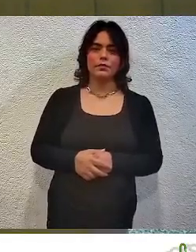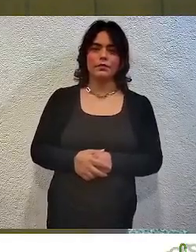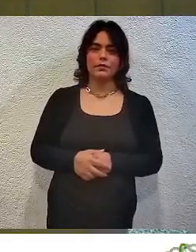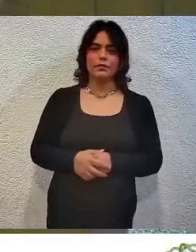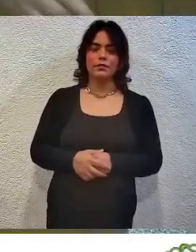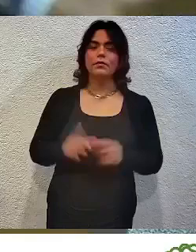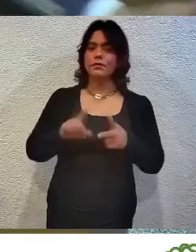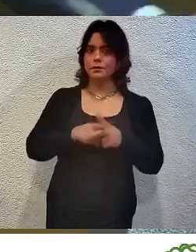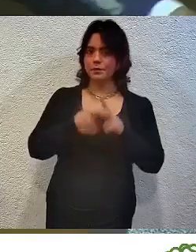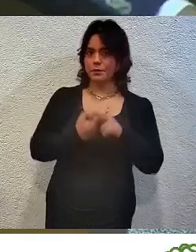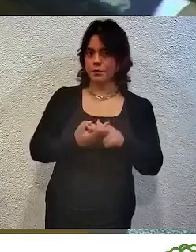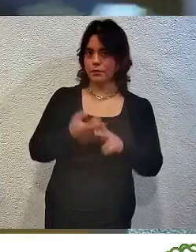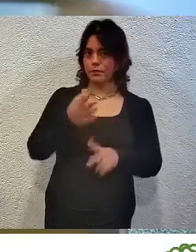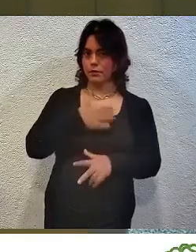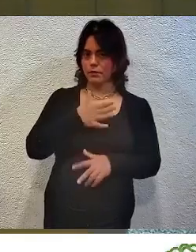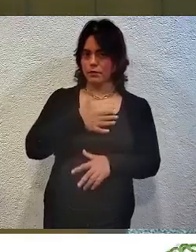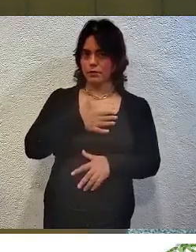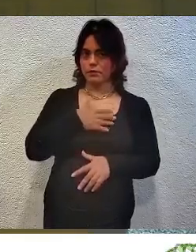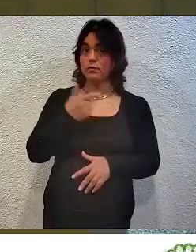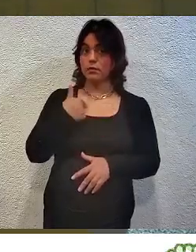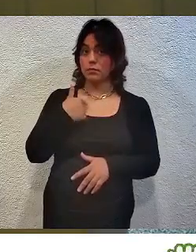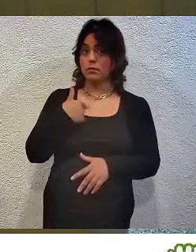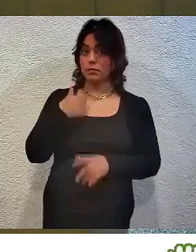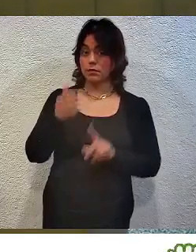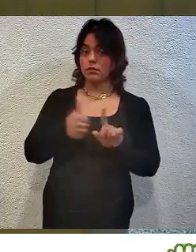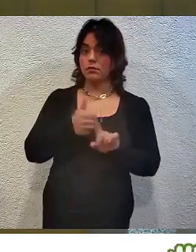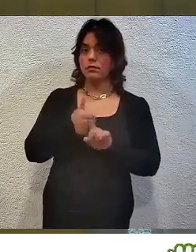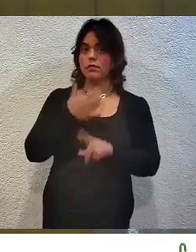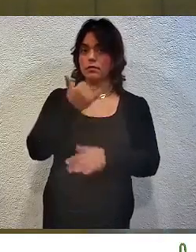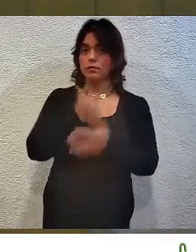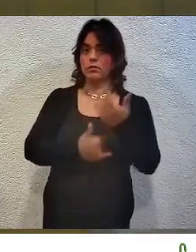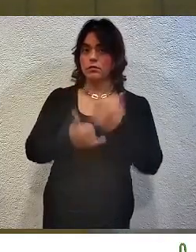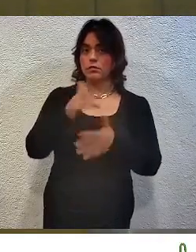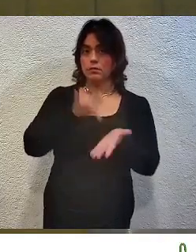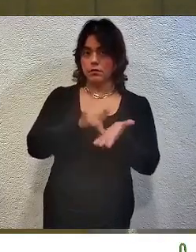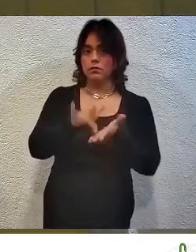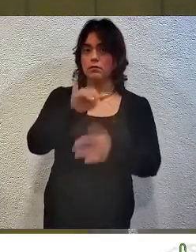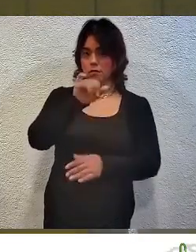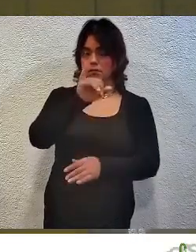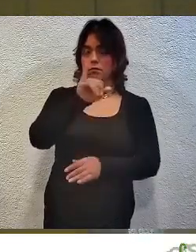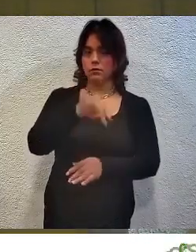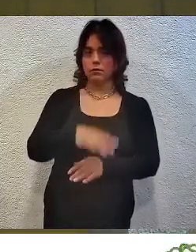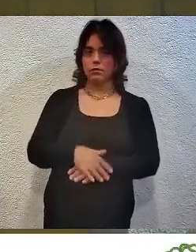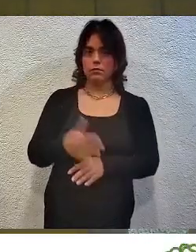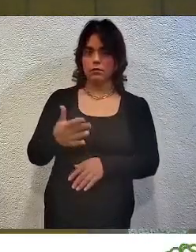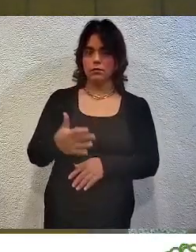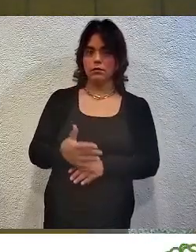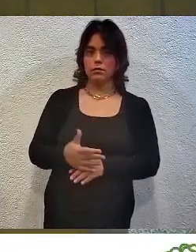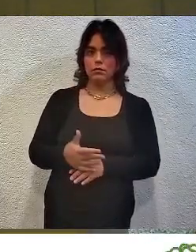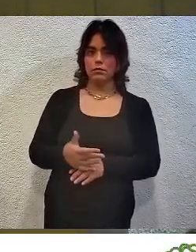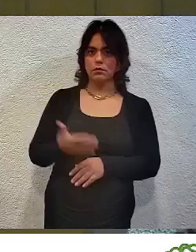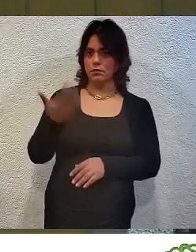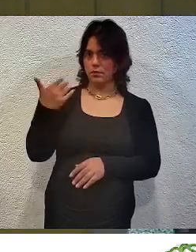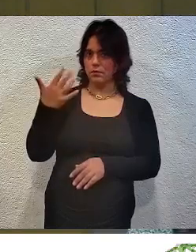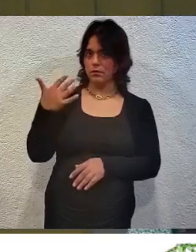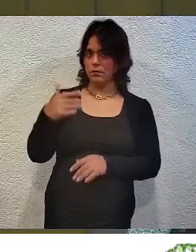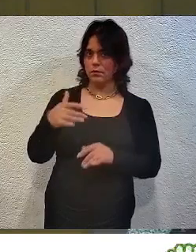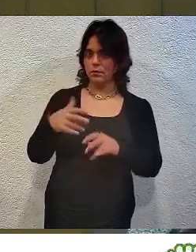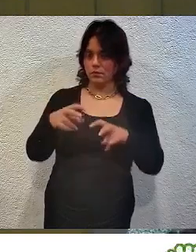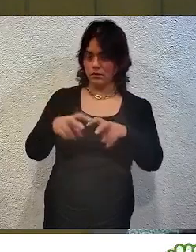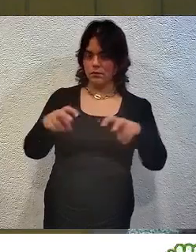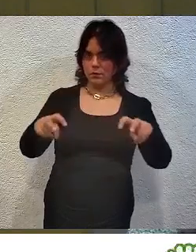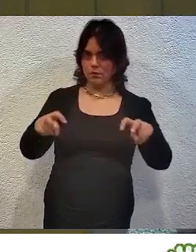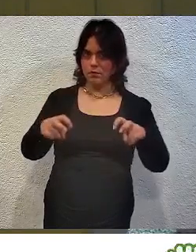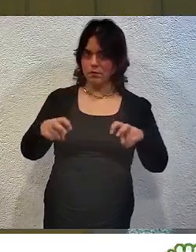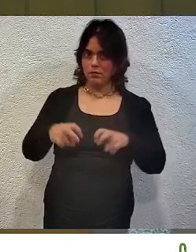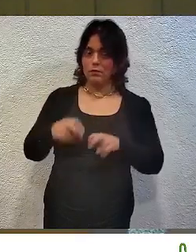Inicialmente señalaré que acompaño el proyecto. Lo comentábamos en sesión previa el